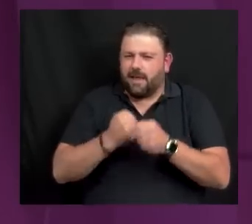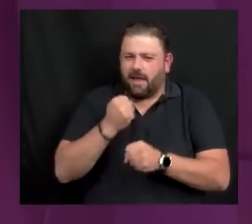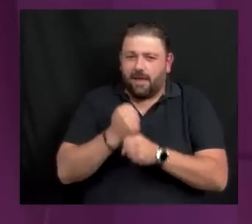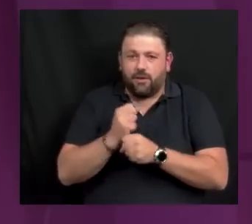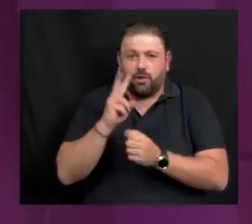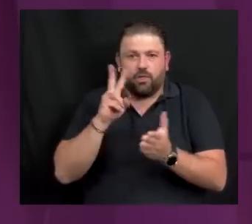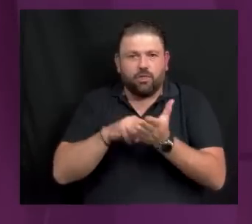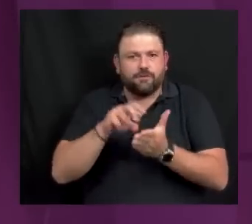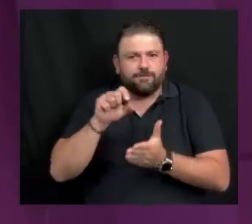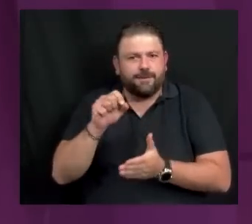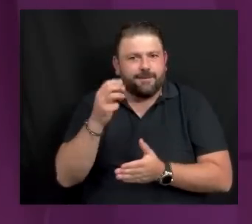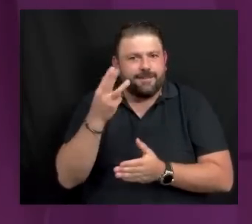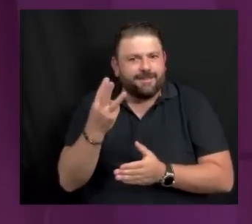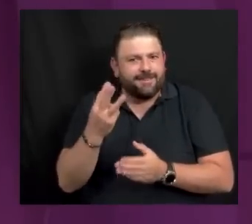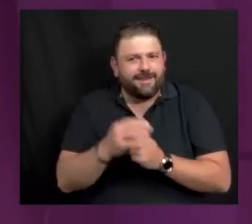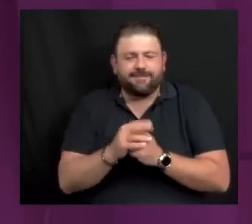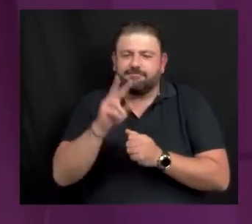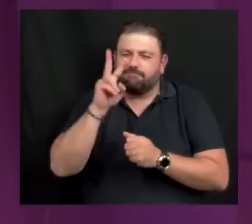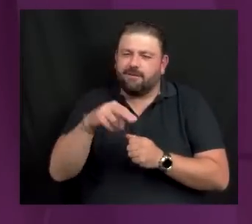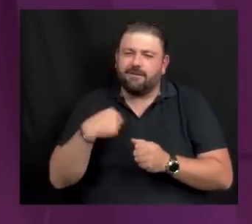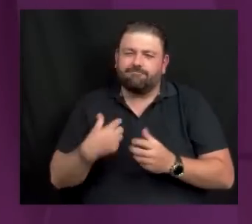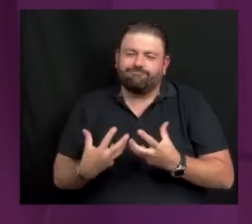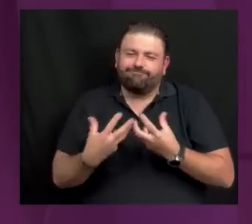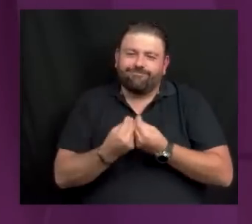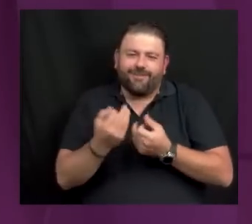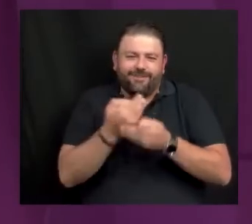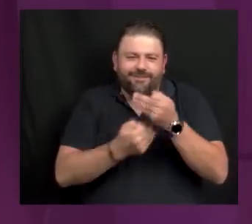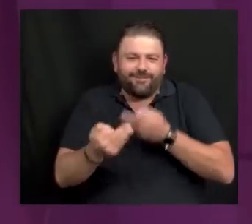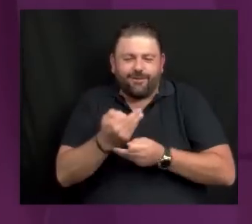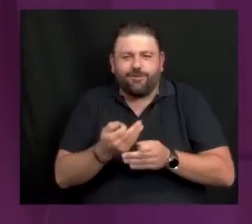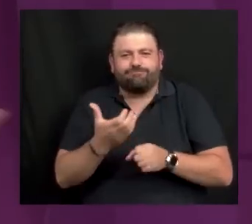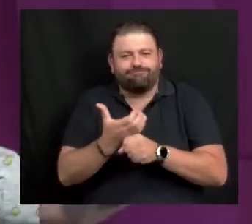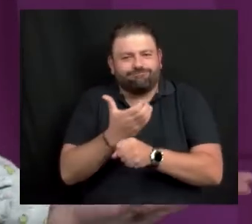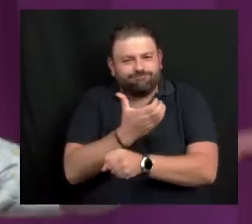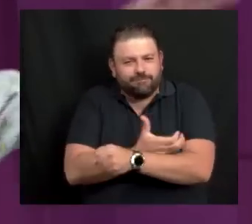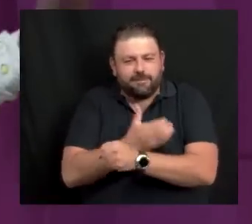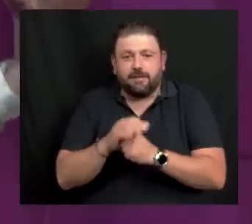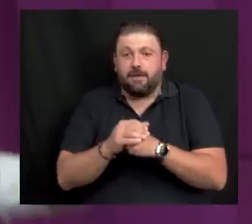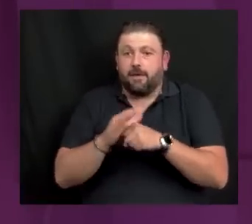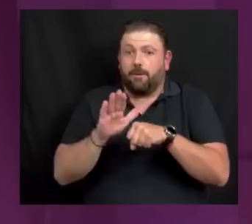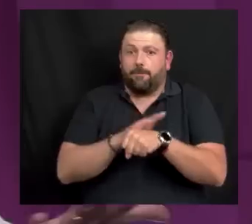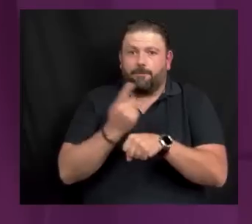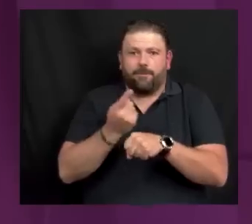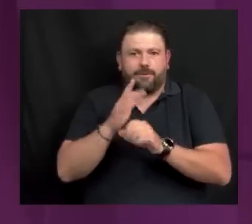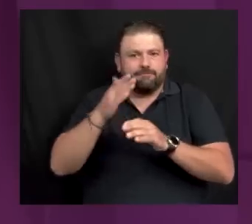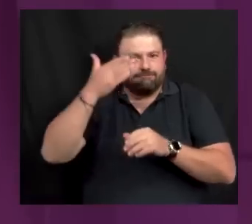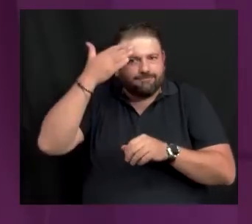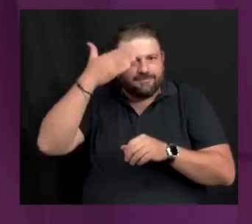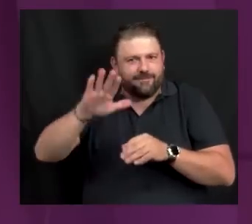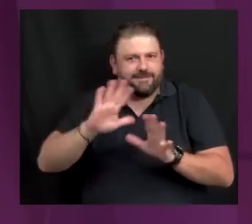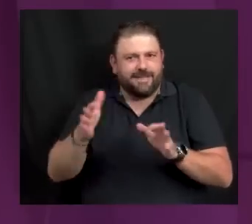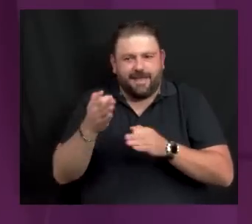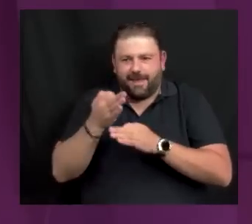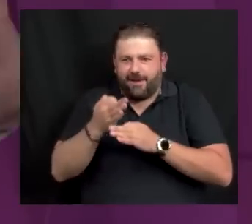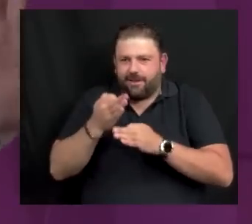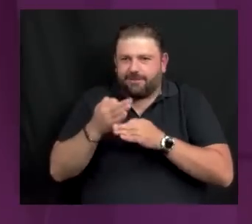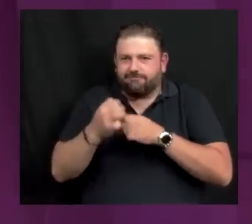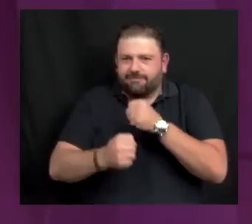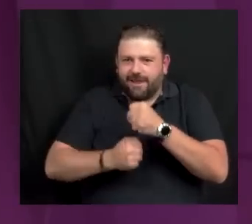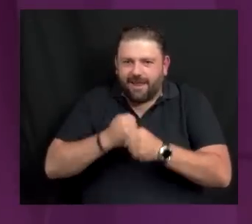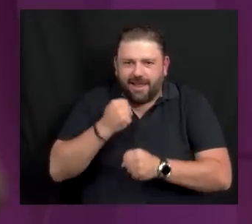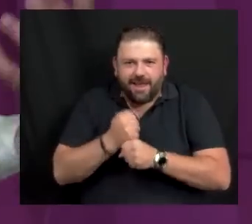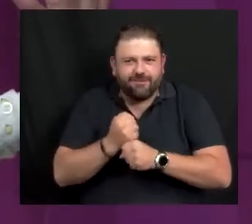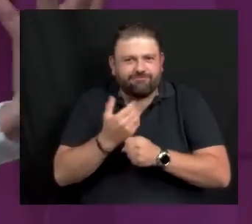Claudia García y siempre es un verdadero placer acompañarlos, sobre todo porque, bueno, venimos de una época donde somos muy conscientes